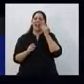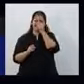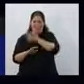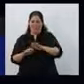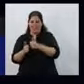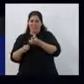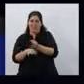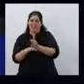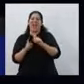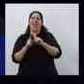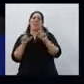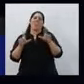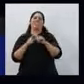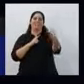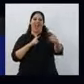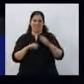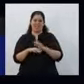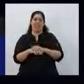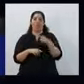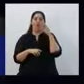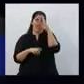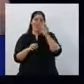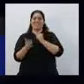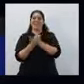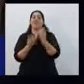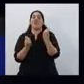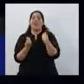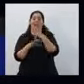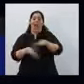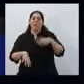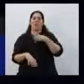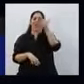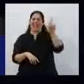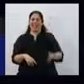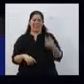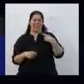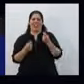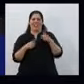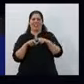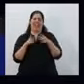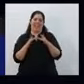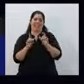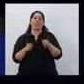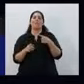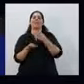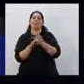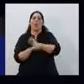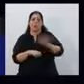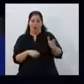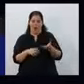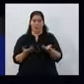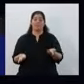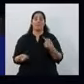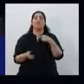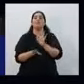infante a distancia para lo cual el desafío es llevar internet a todos los alumnos de la argentina incluyendo las escuelas rurales eso